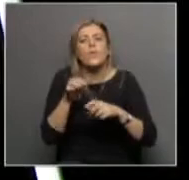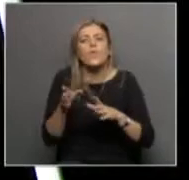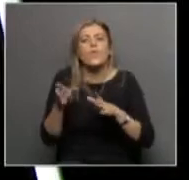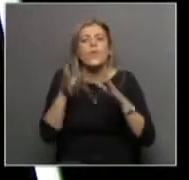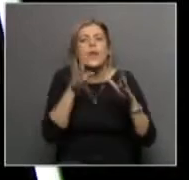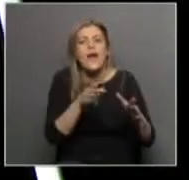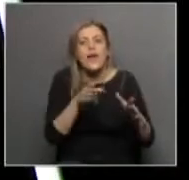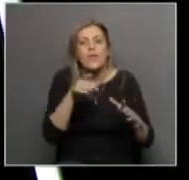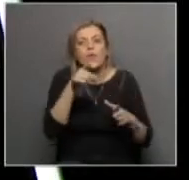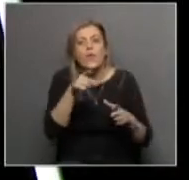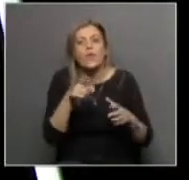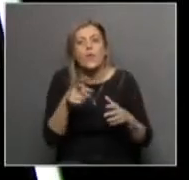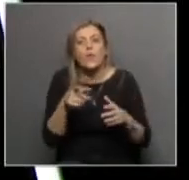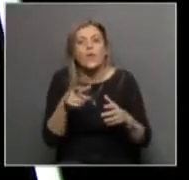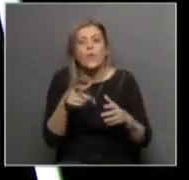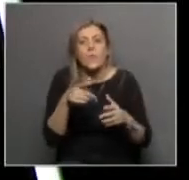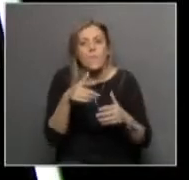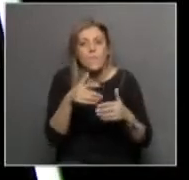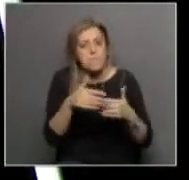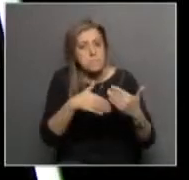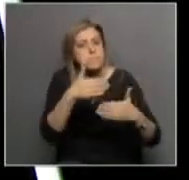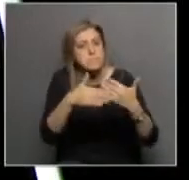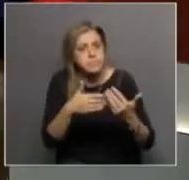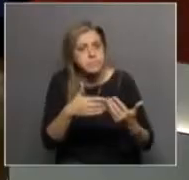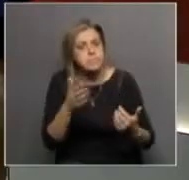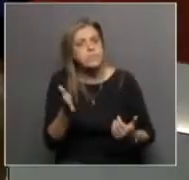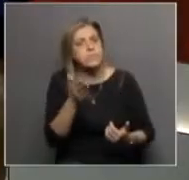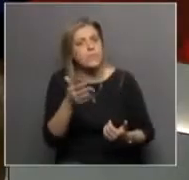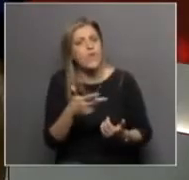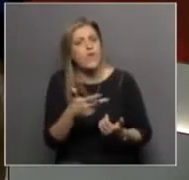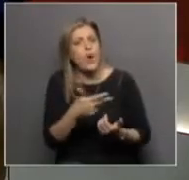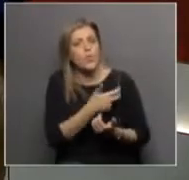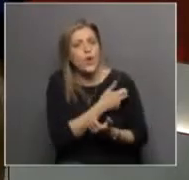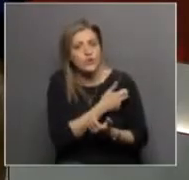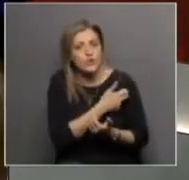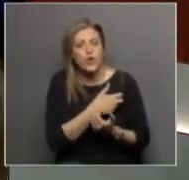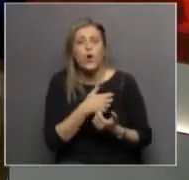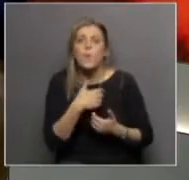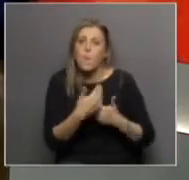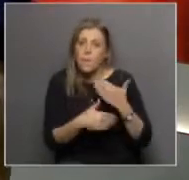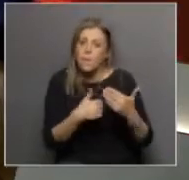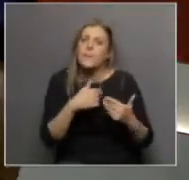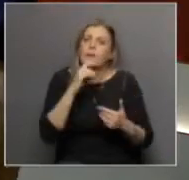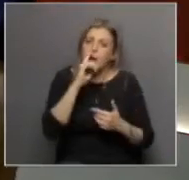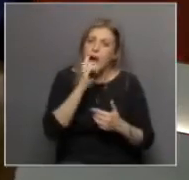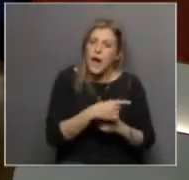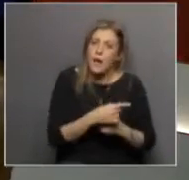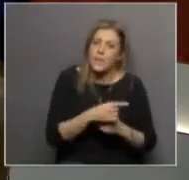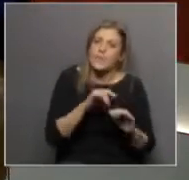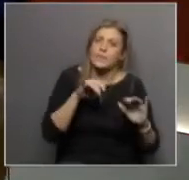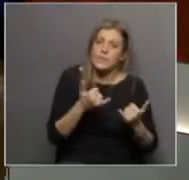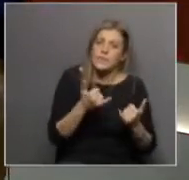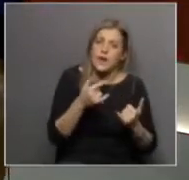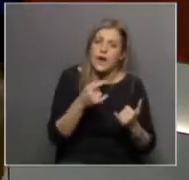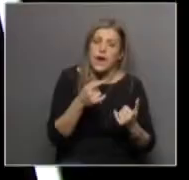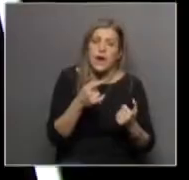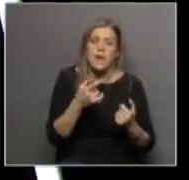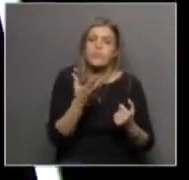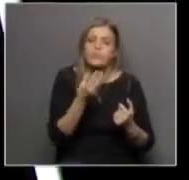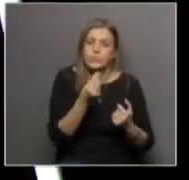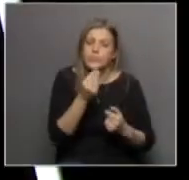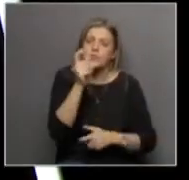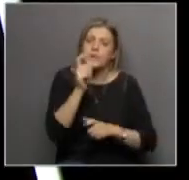lado, transitando un proceso de vacunación que claramente avanza rápido, que se destaca en cuanto a la cantidad